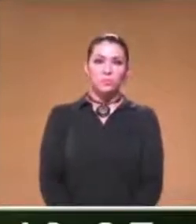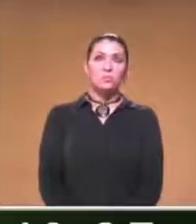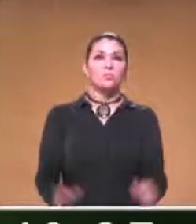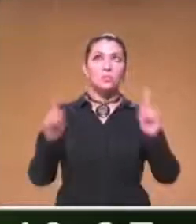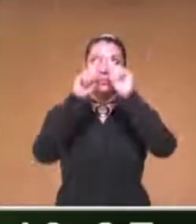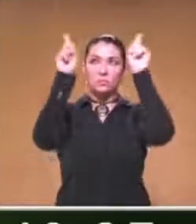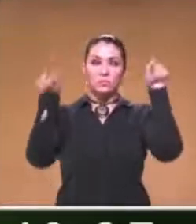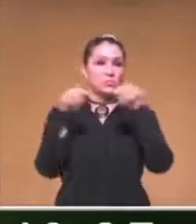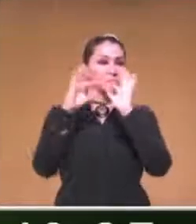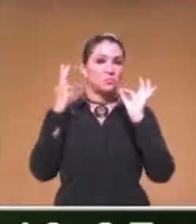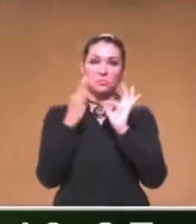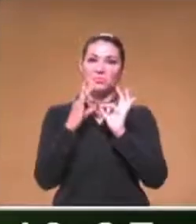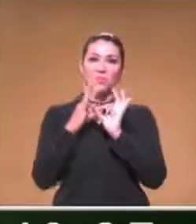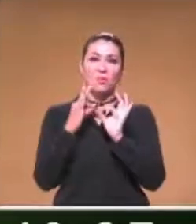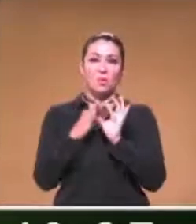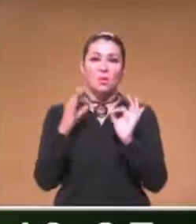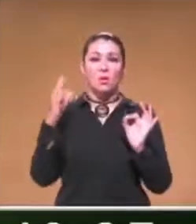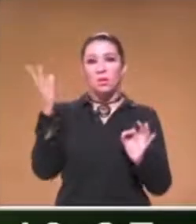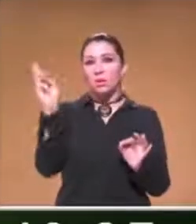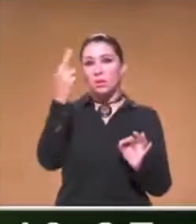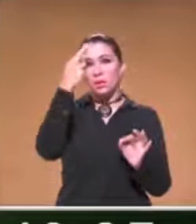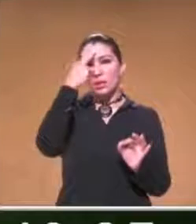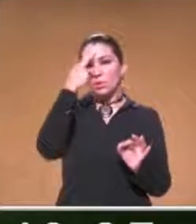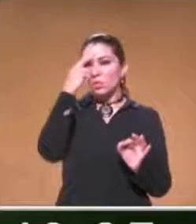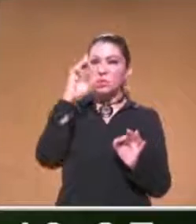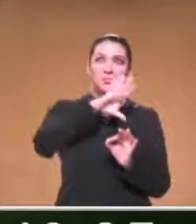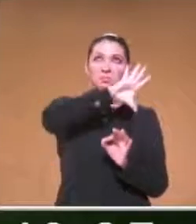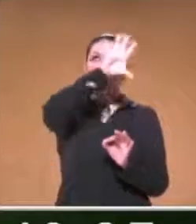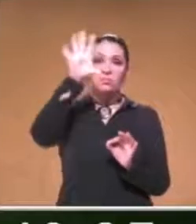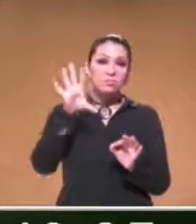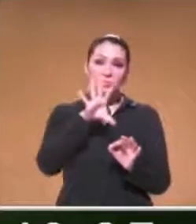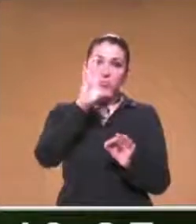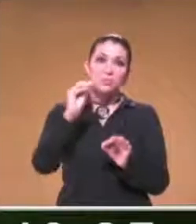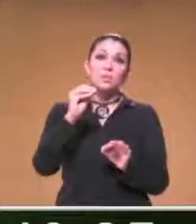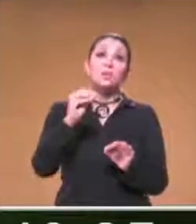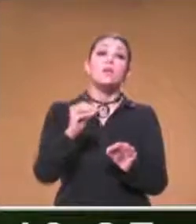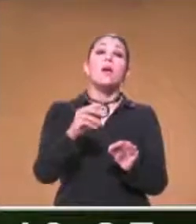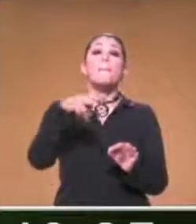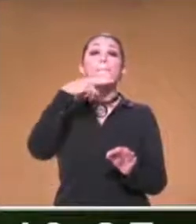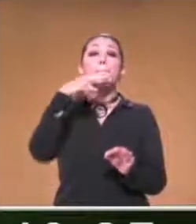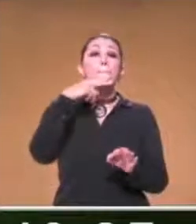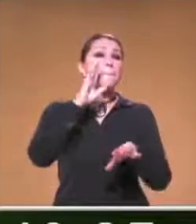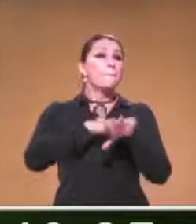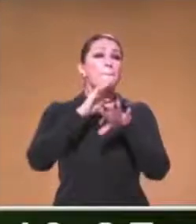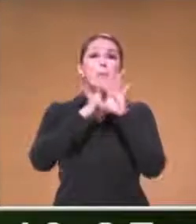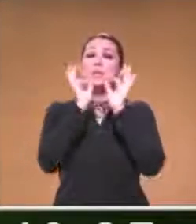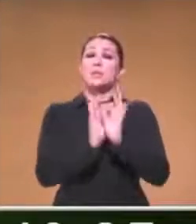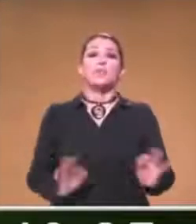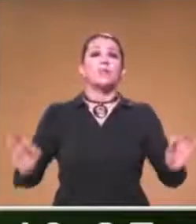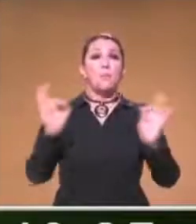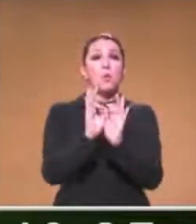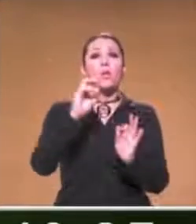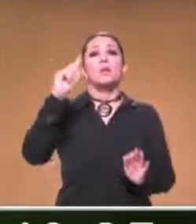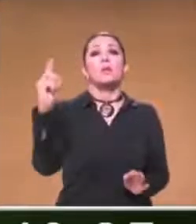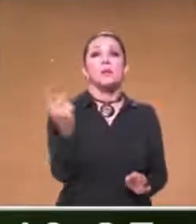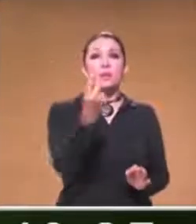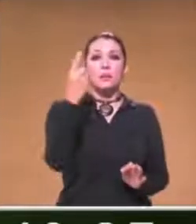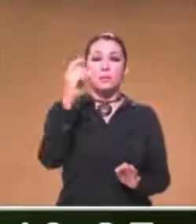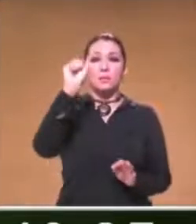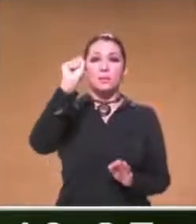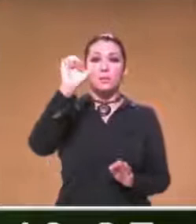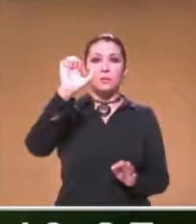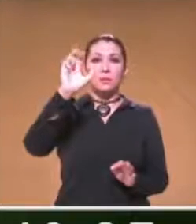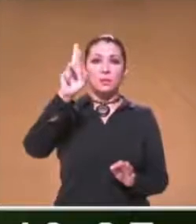esto estamos haciendo un repaso general del verbo, de uno de los verbos más importantes y más básicos que debemos